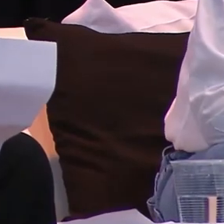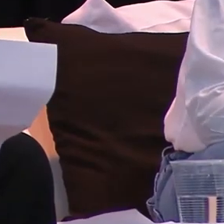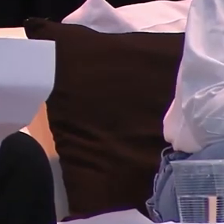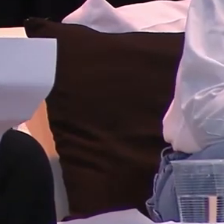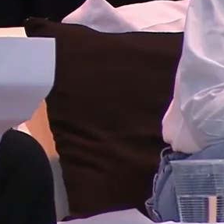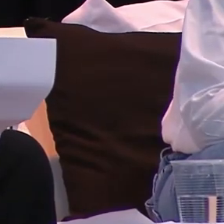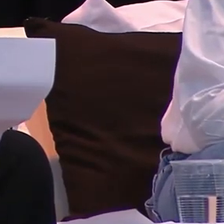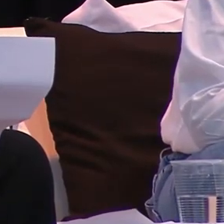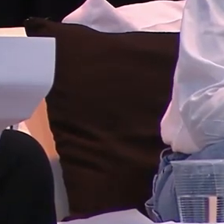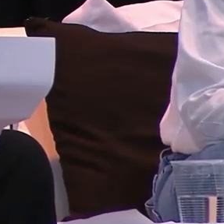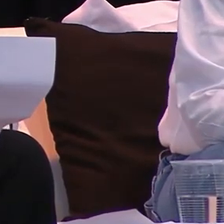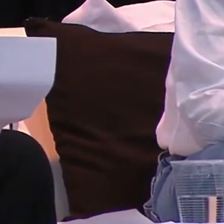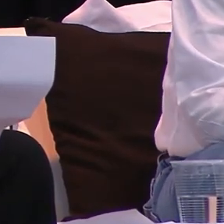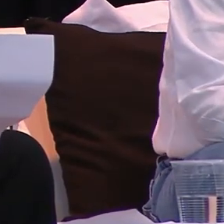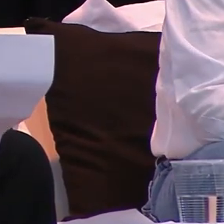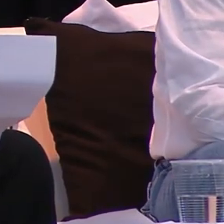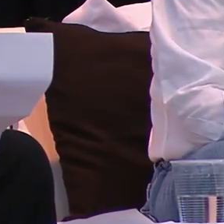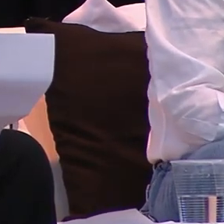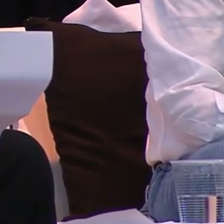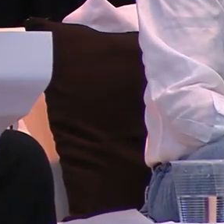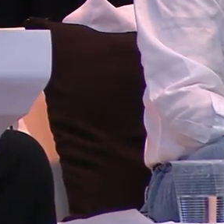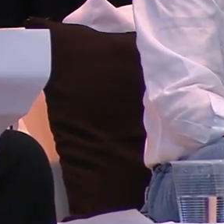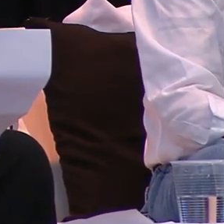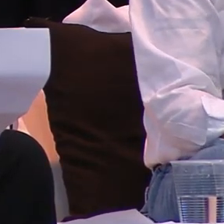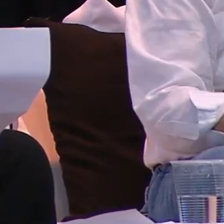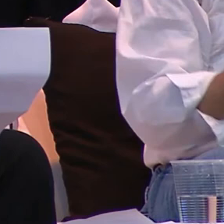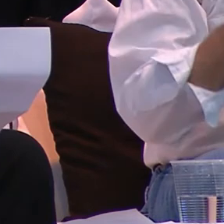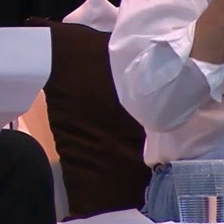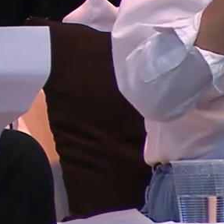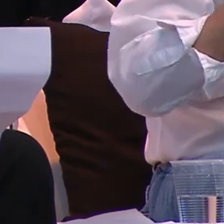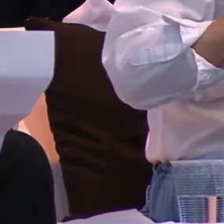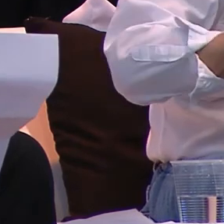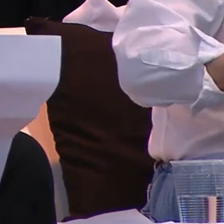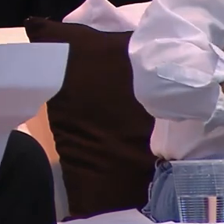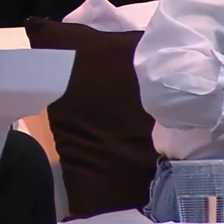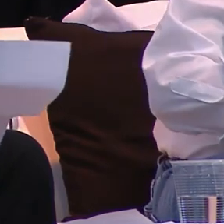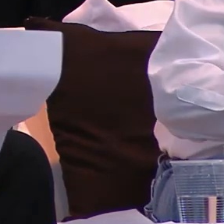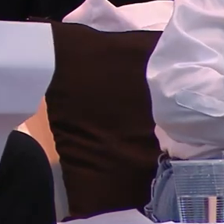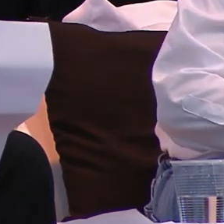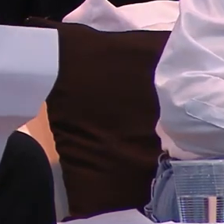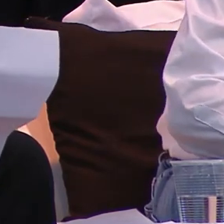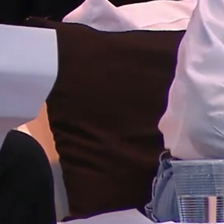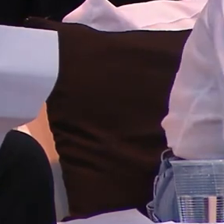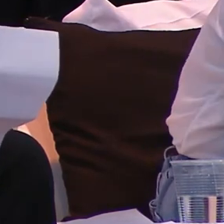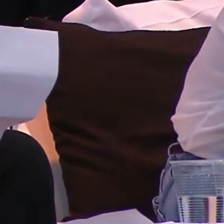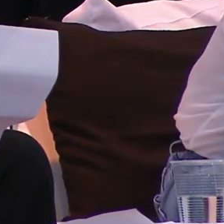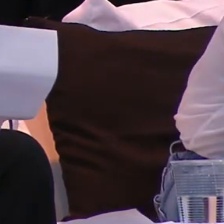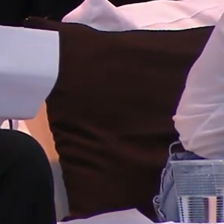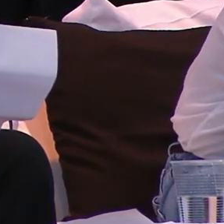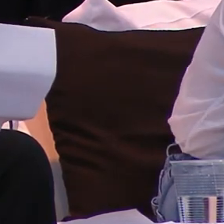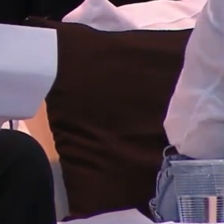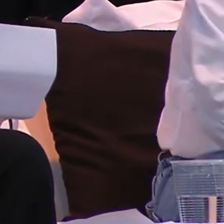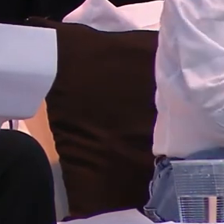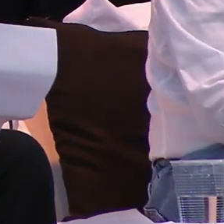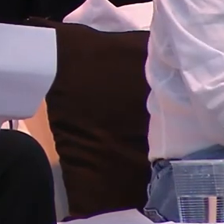los ciclos de gobierno pro exista alguno de corte en neodesarrollistas no fueron la base de poder